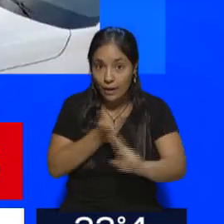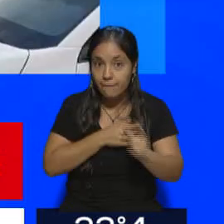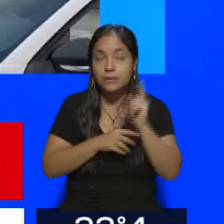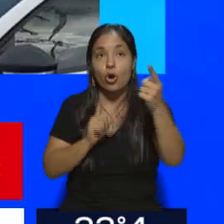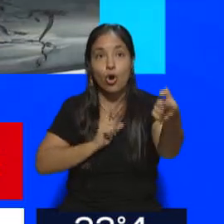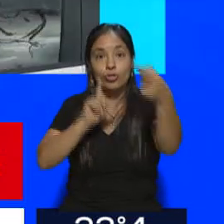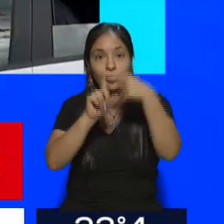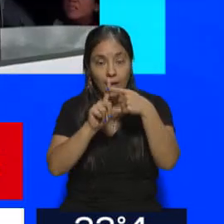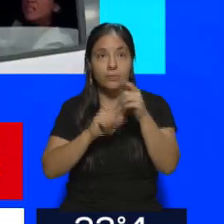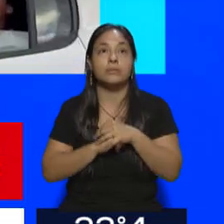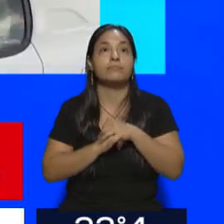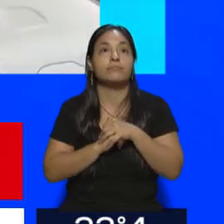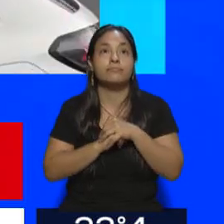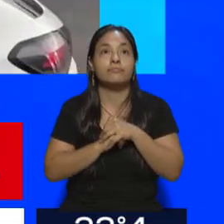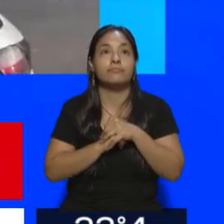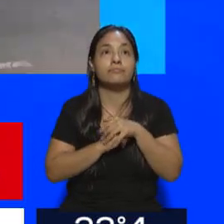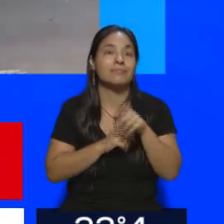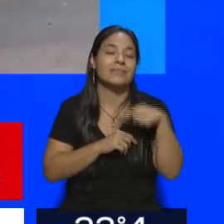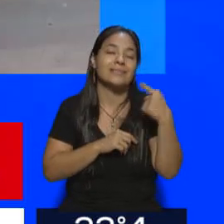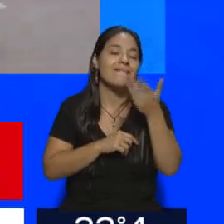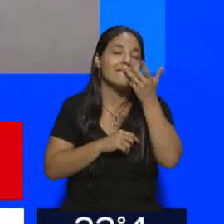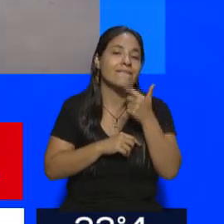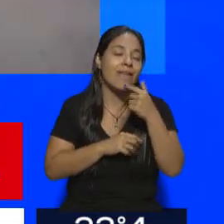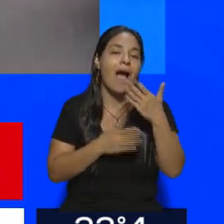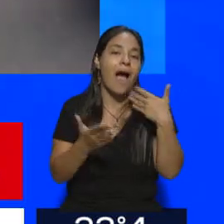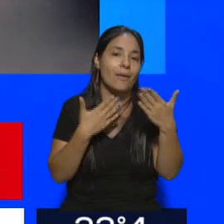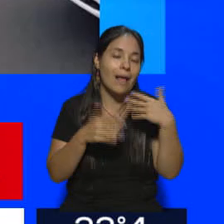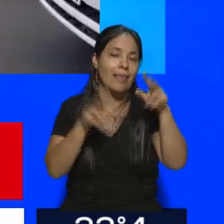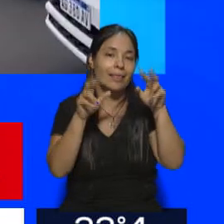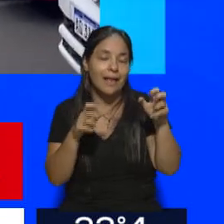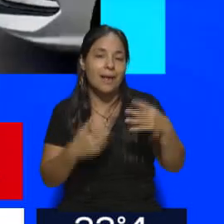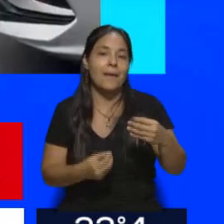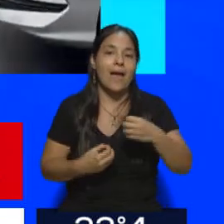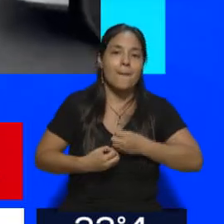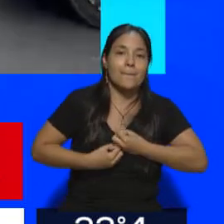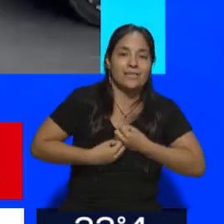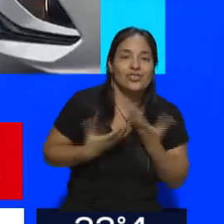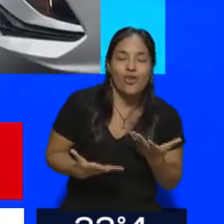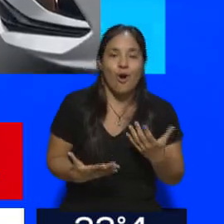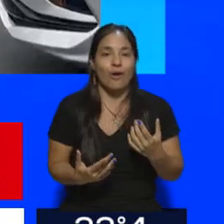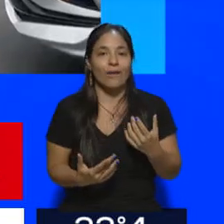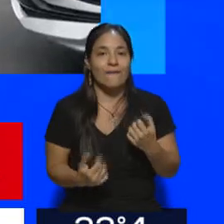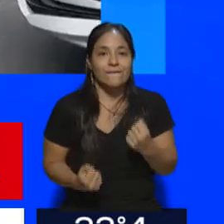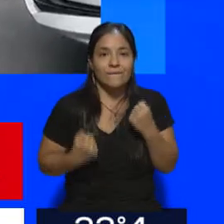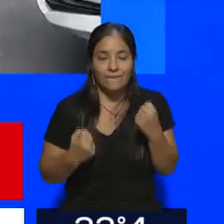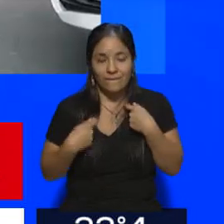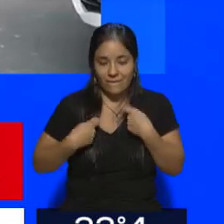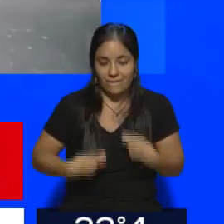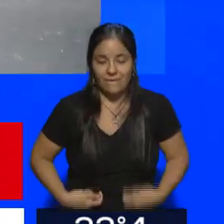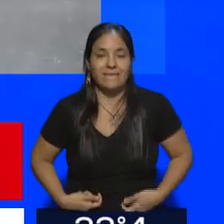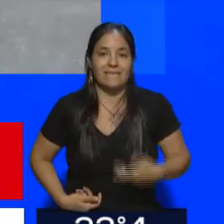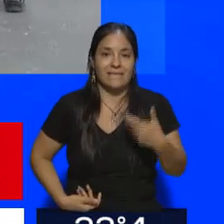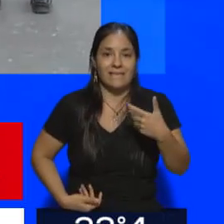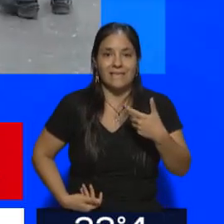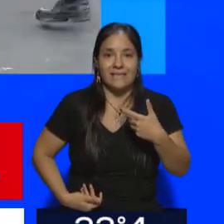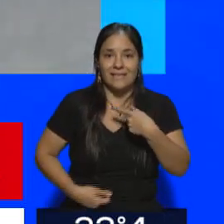costado del cual nos gusta siempre hablar, ¿no? El folclore, la pasión... Esto de la camiseta